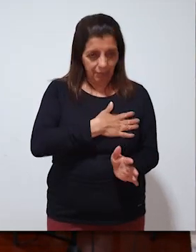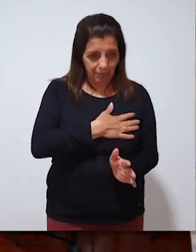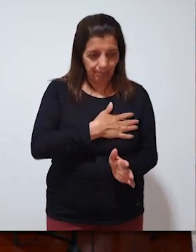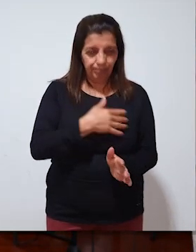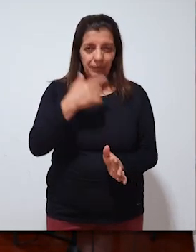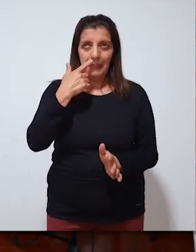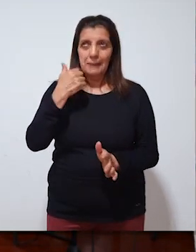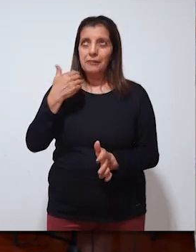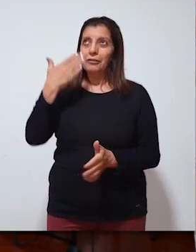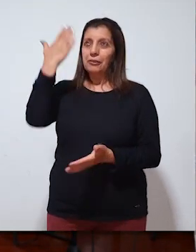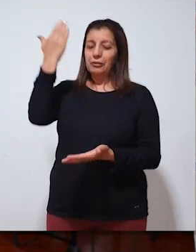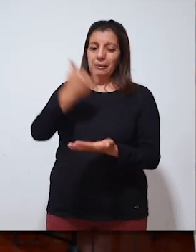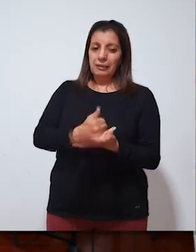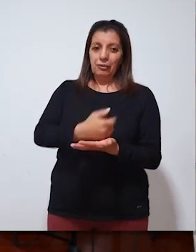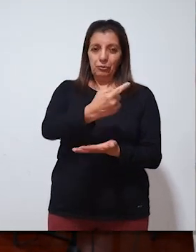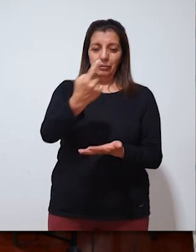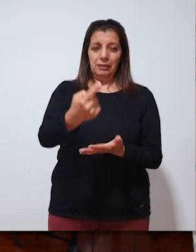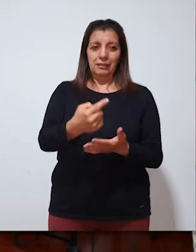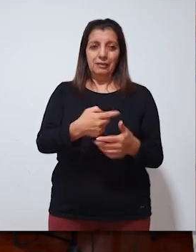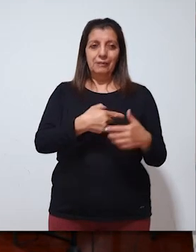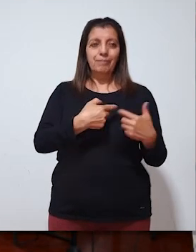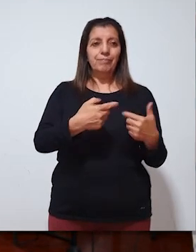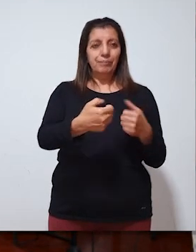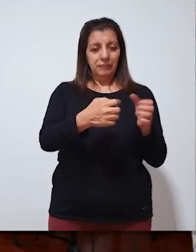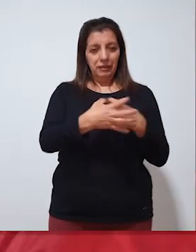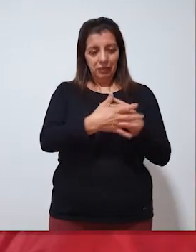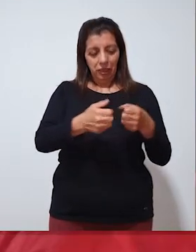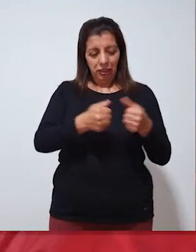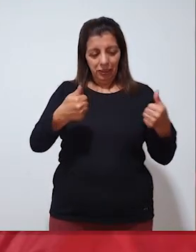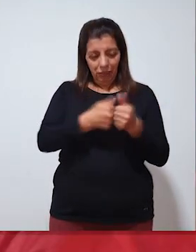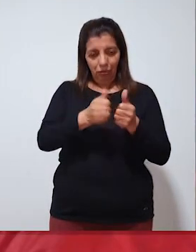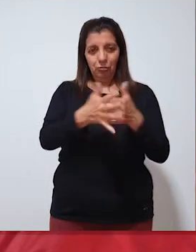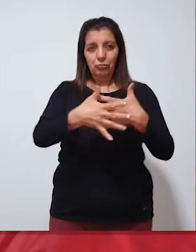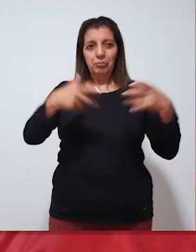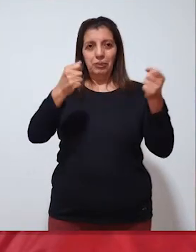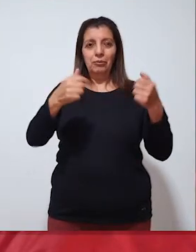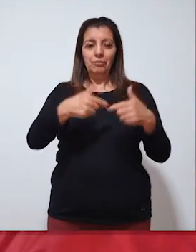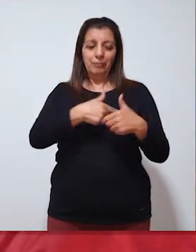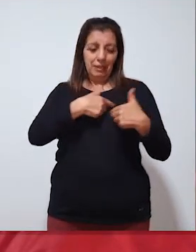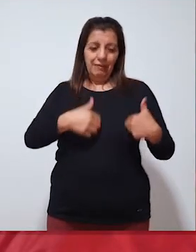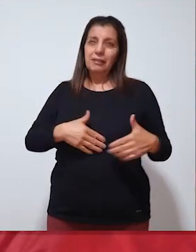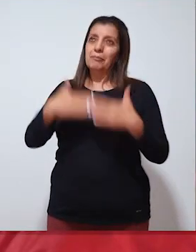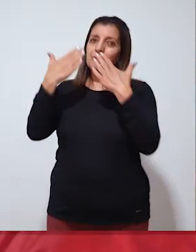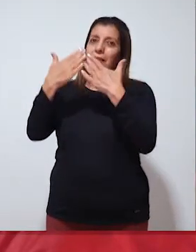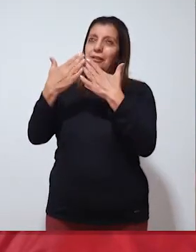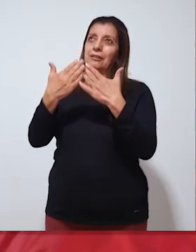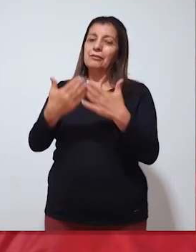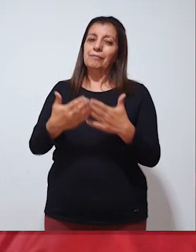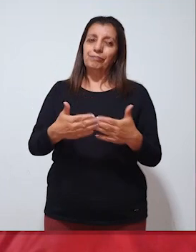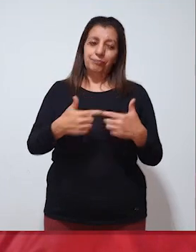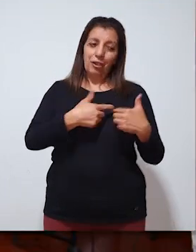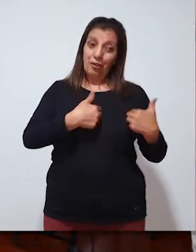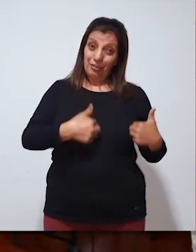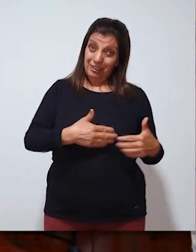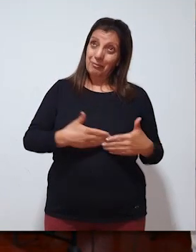espíritu. Levantemos el corazón. Lo tenemos levantado hacia el Señor. Demos gracias al Señor nuestro Dios. Es